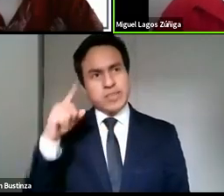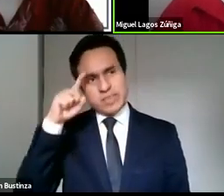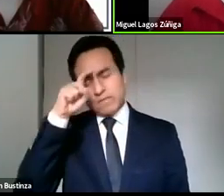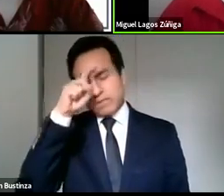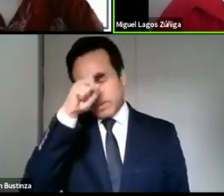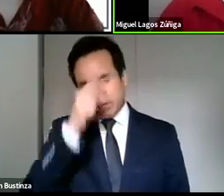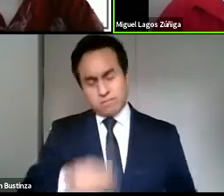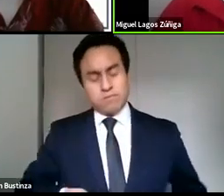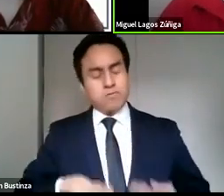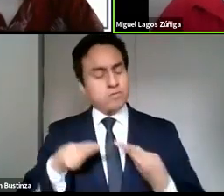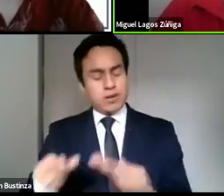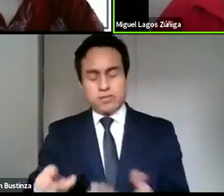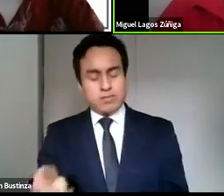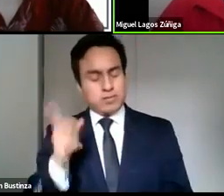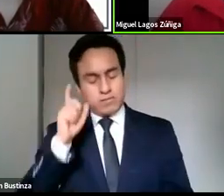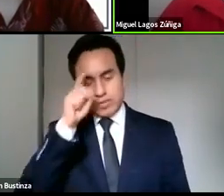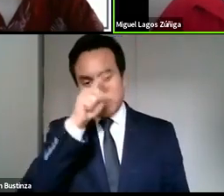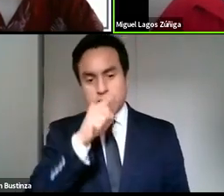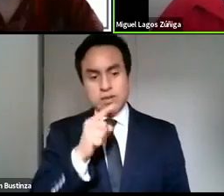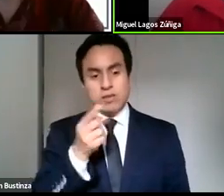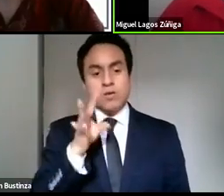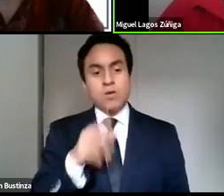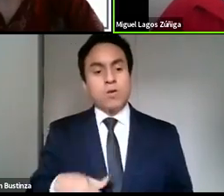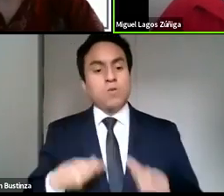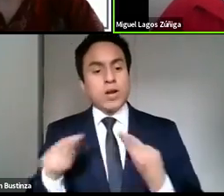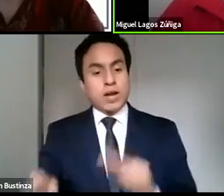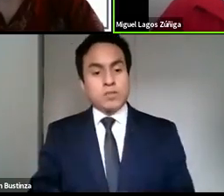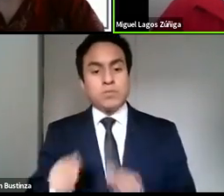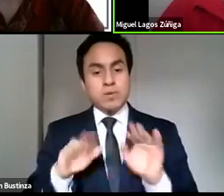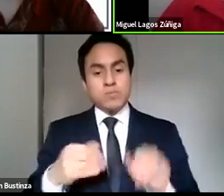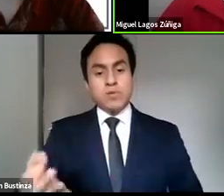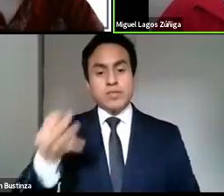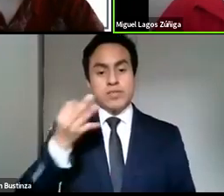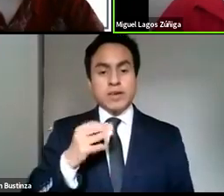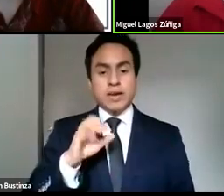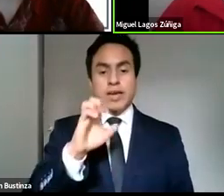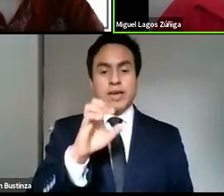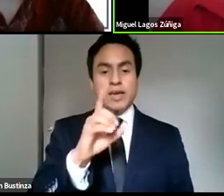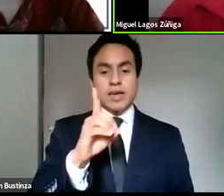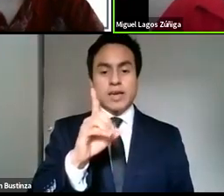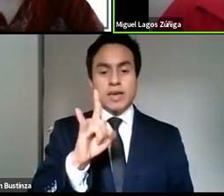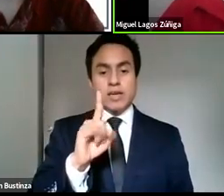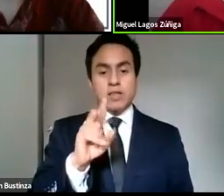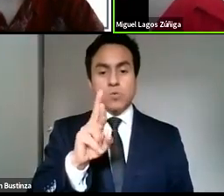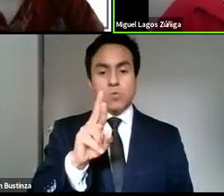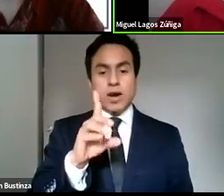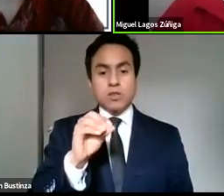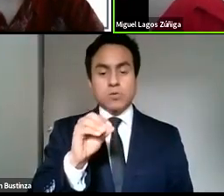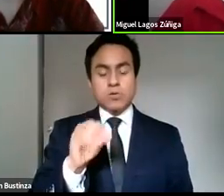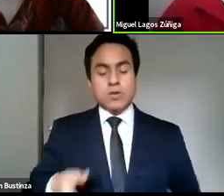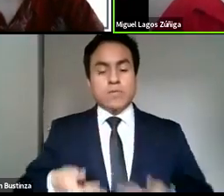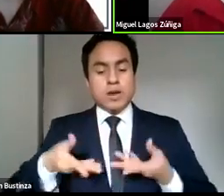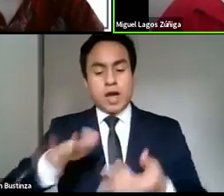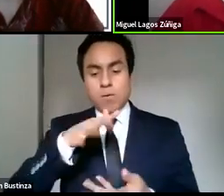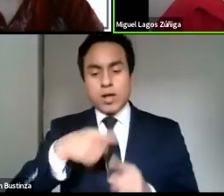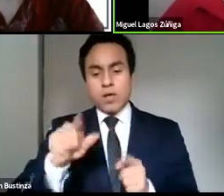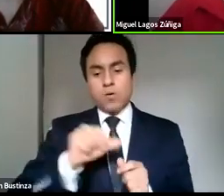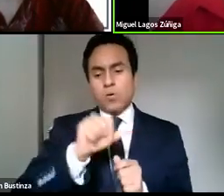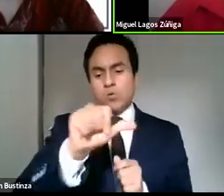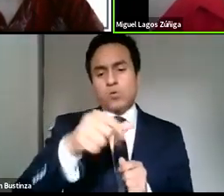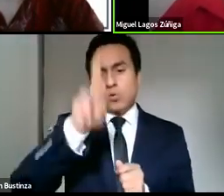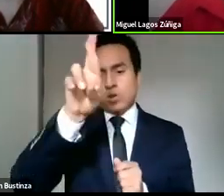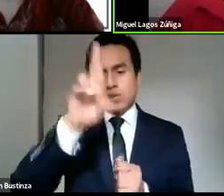seguir otorgando. Y no solo otorgando, sino que, como decía Eduardo, llevar agua hacia otras latitudes más al